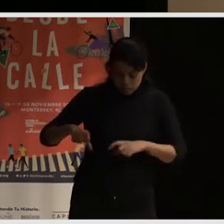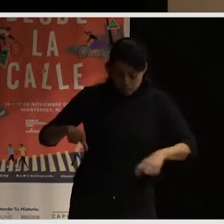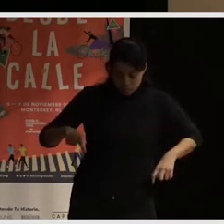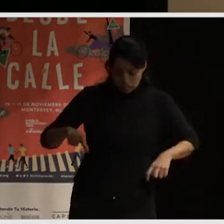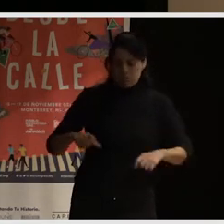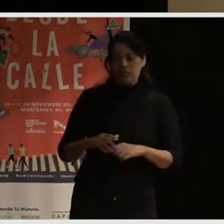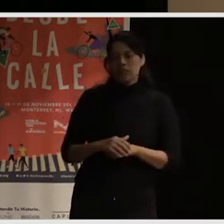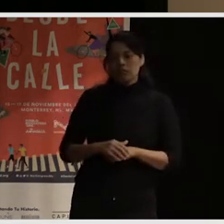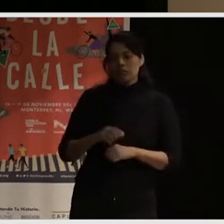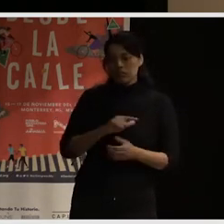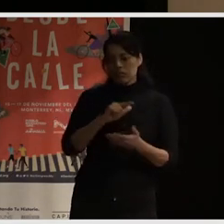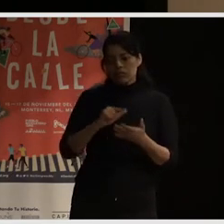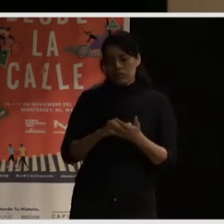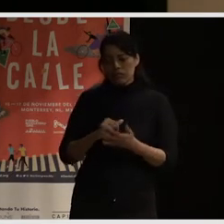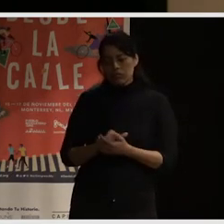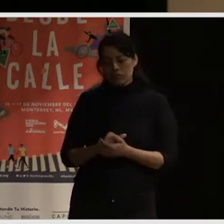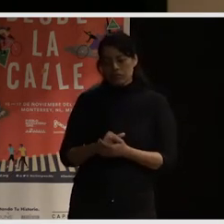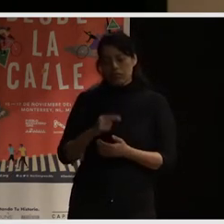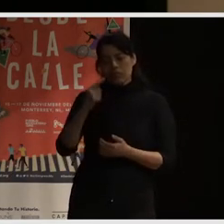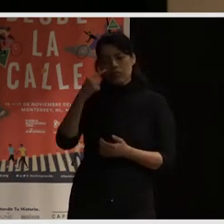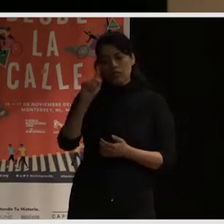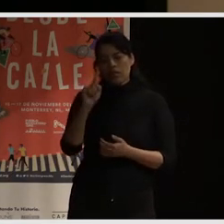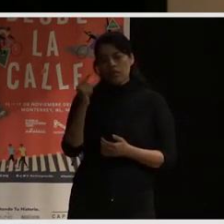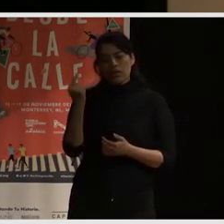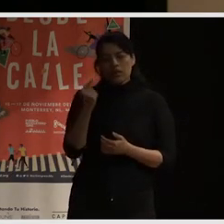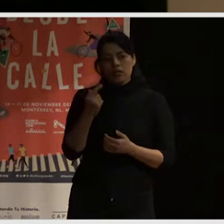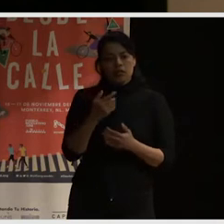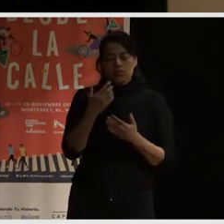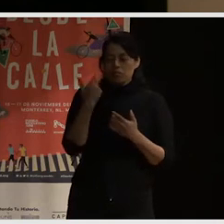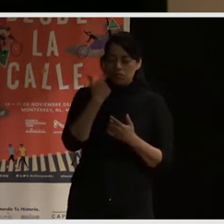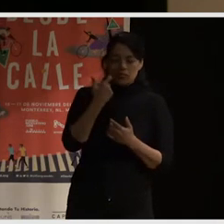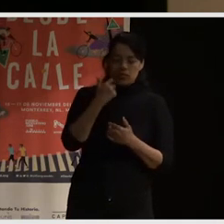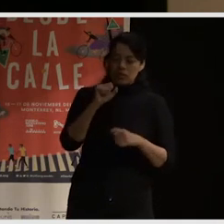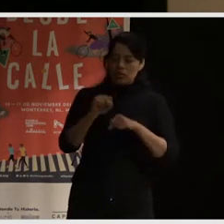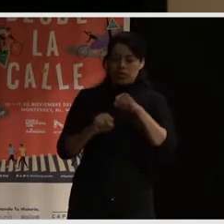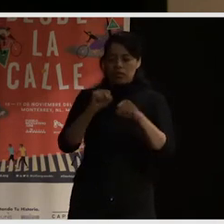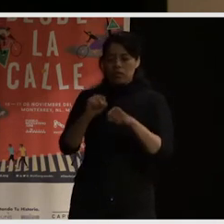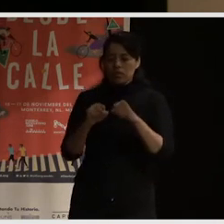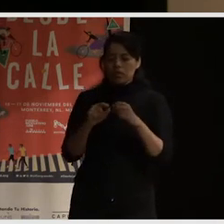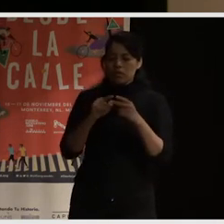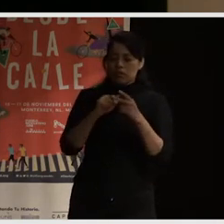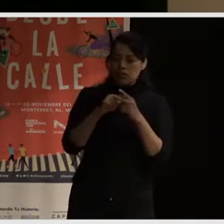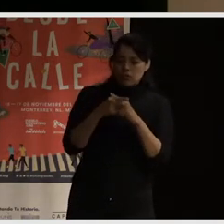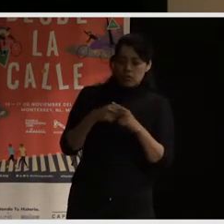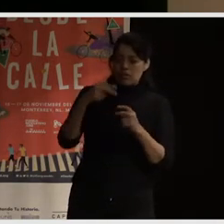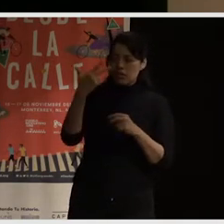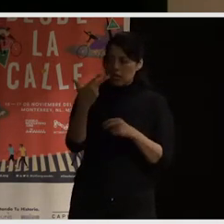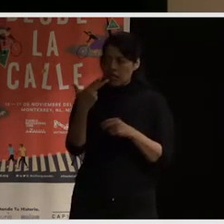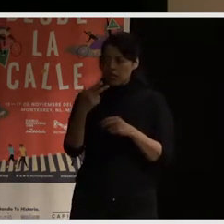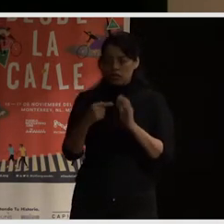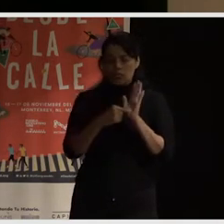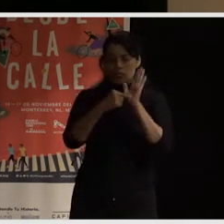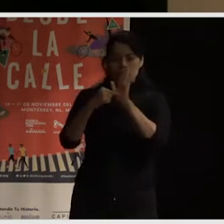y y para que no quiere rodar está el convivio que empieza a partir de las 8 está